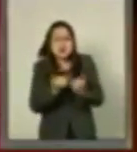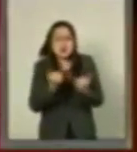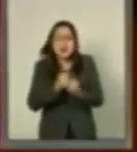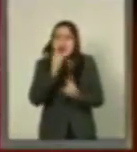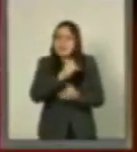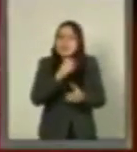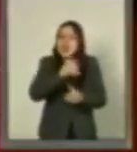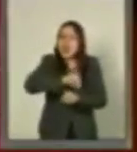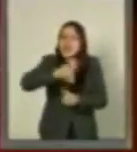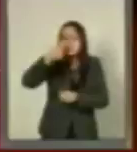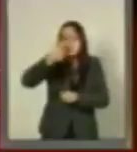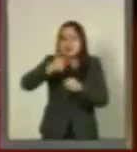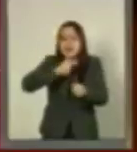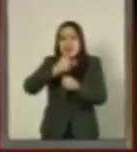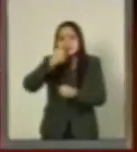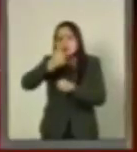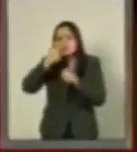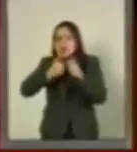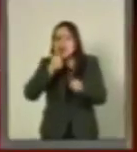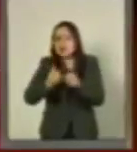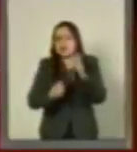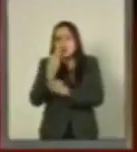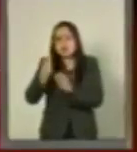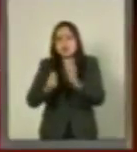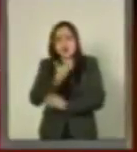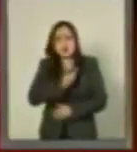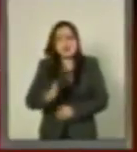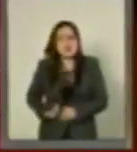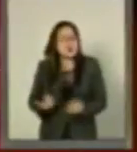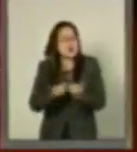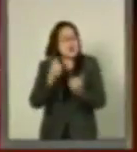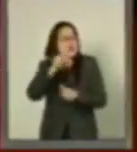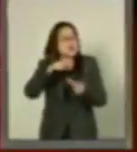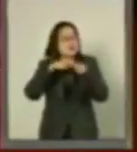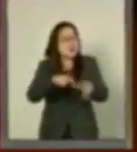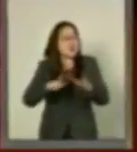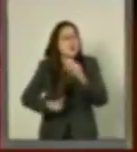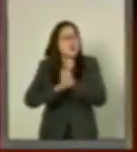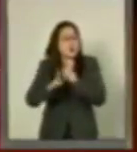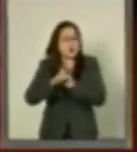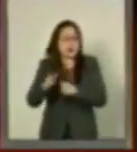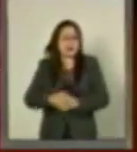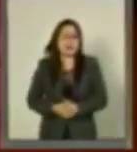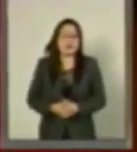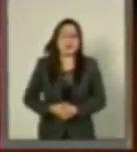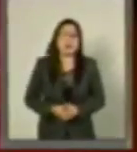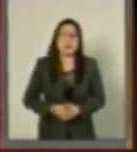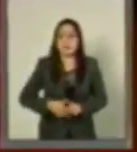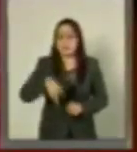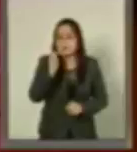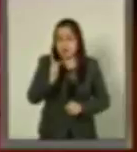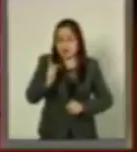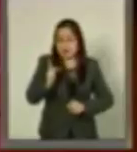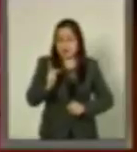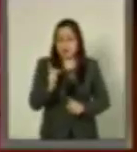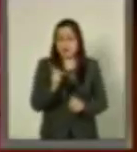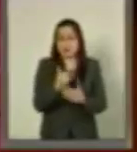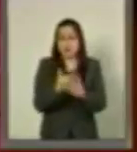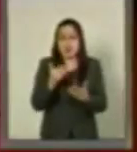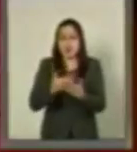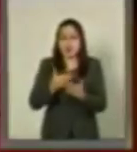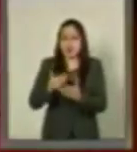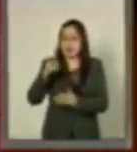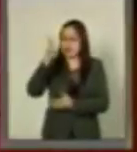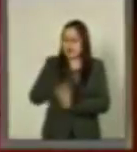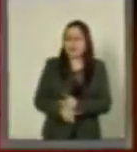sexenios. Lo que pasa es de que la situación ha sido